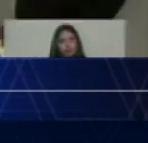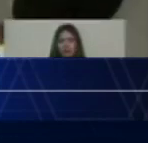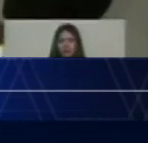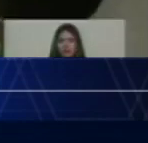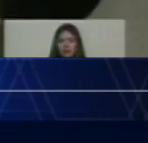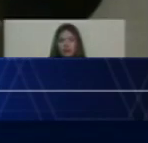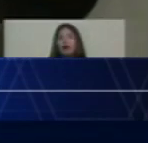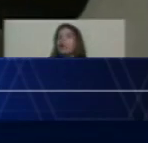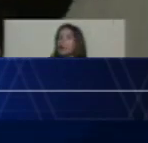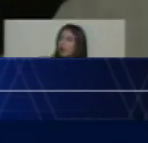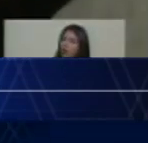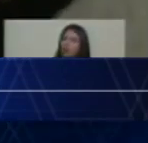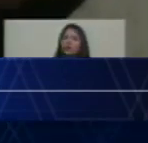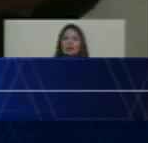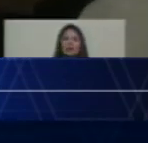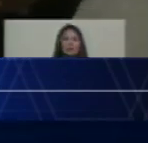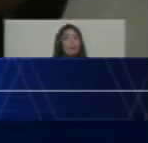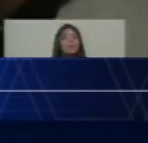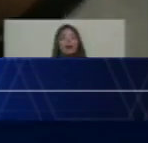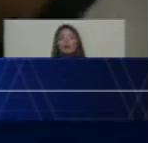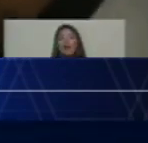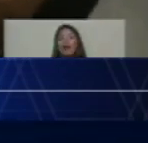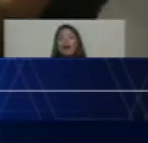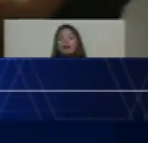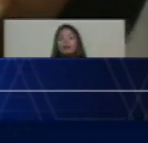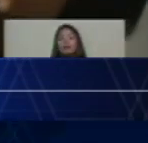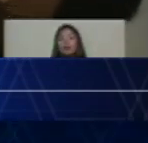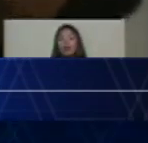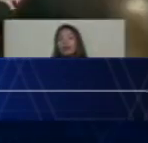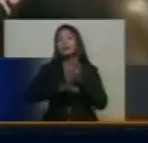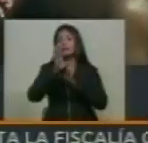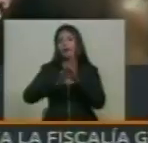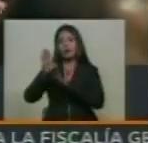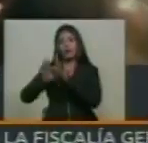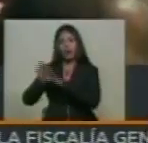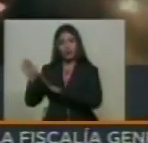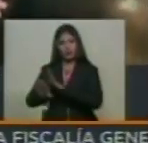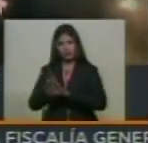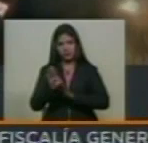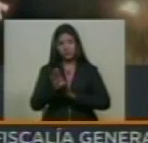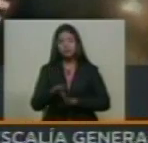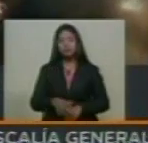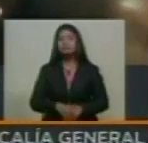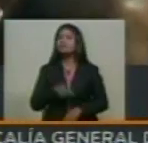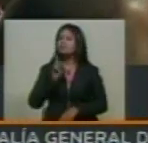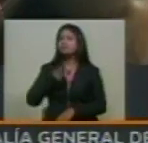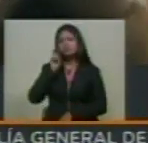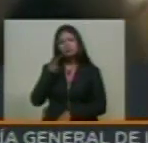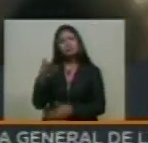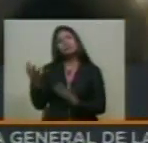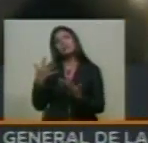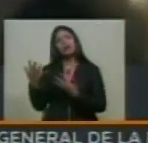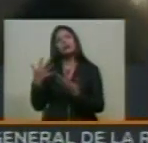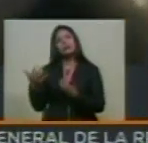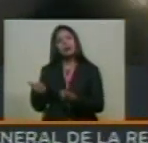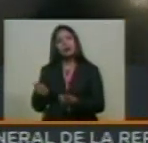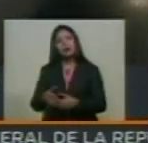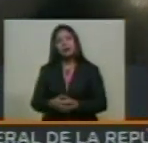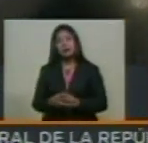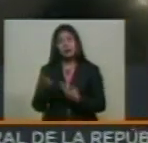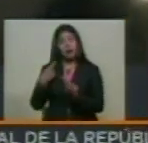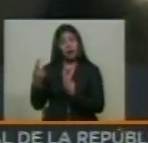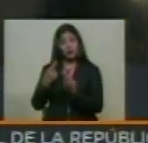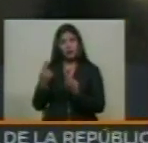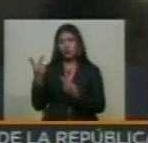nivel justo, necesario para nuestras industrias y para el desarrollo de las inversiones. El presidente Nicolás Maduro llegó a Argelia luego